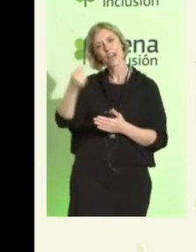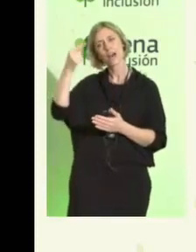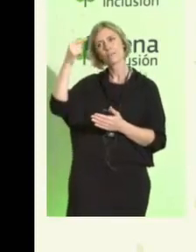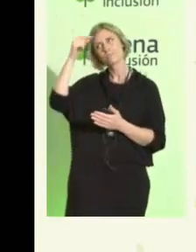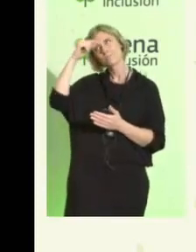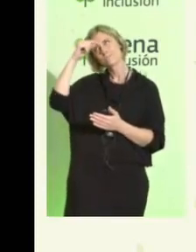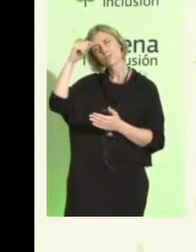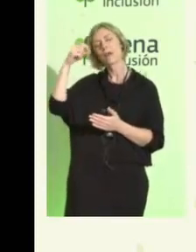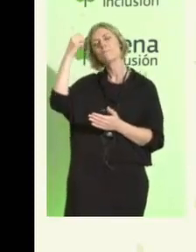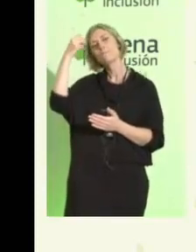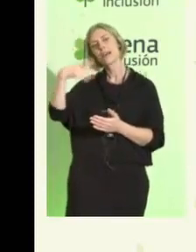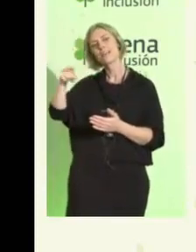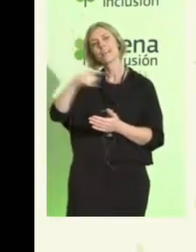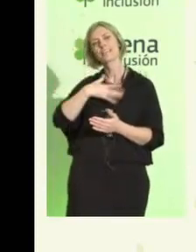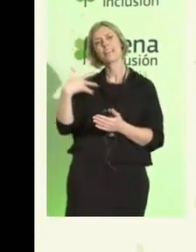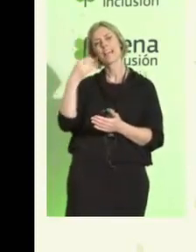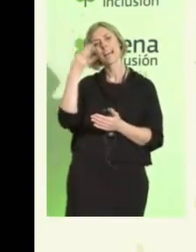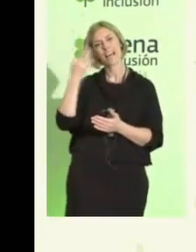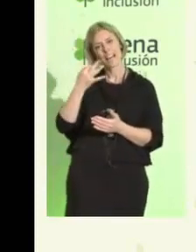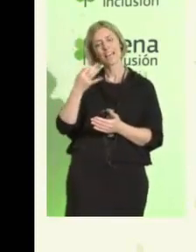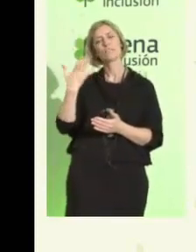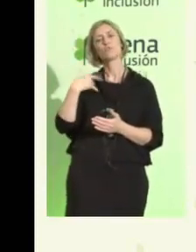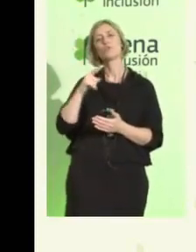y luego ayudarle a avanzar en esa dirección.